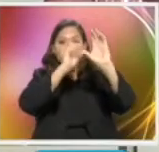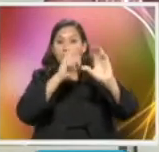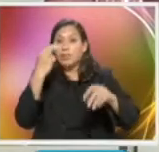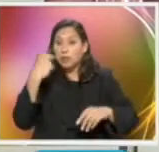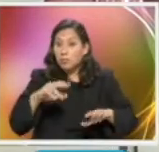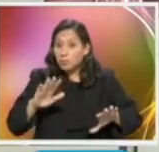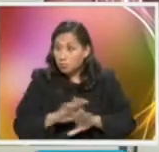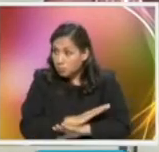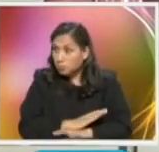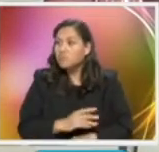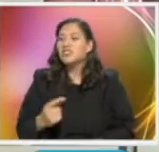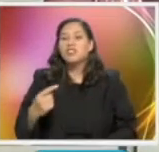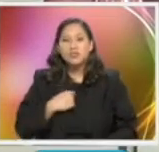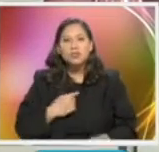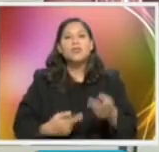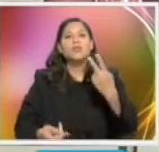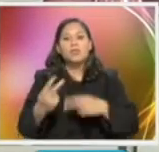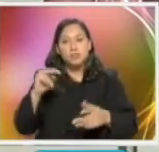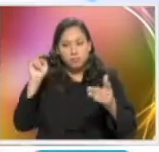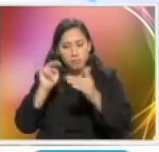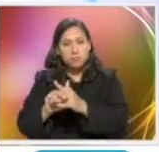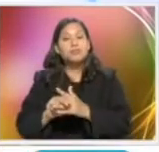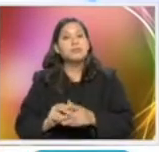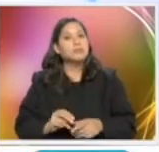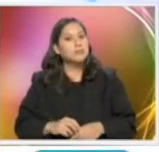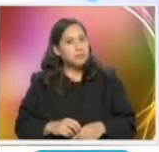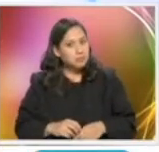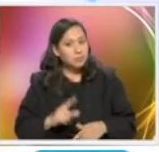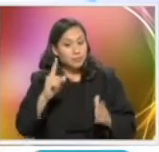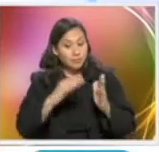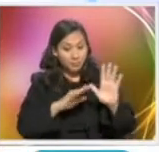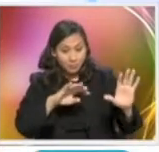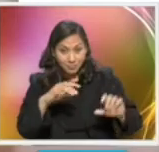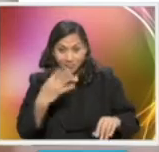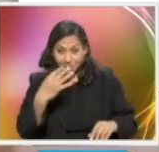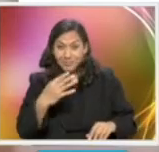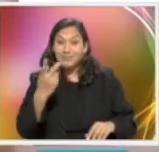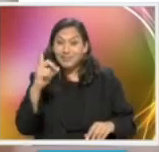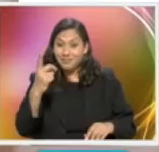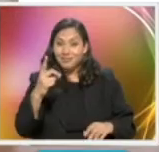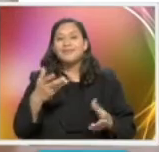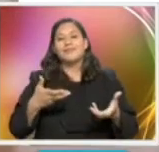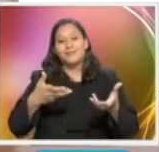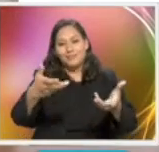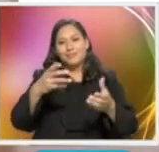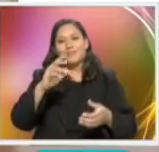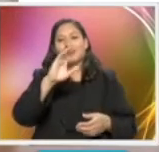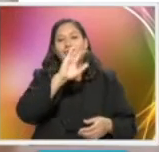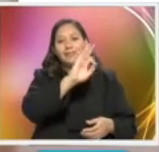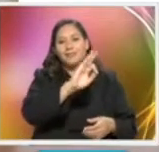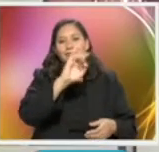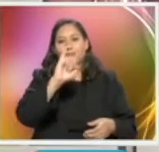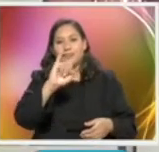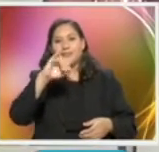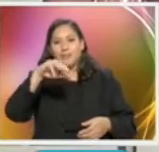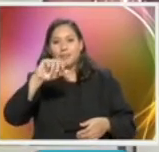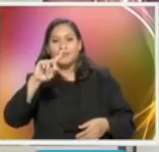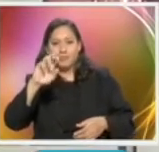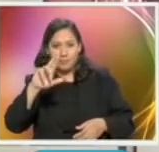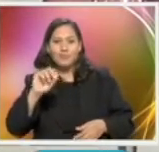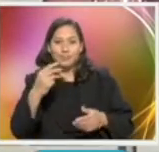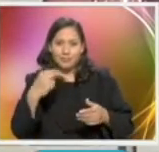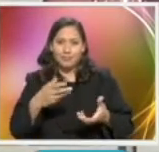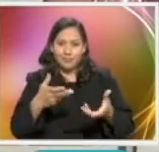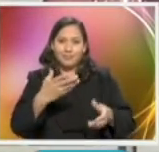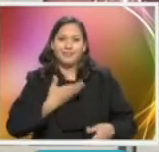cambiar el nombre, yo personalmente vendré a matarlo. Entonces, desde ese 1914 diciembre, la calle de San Francisco y Plateros se llama Avenida Francisco